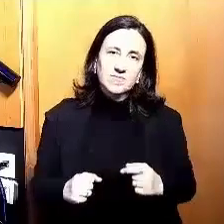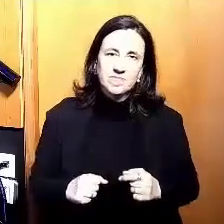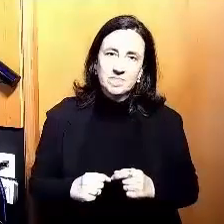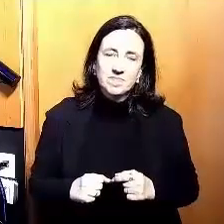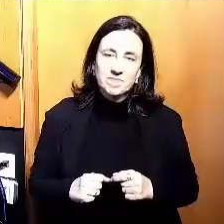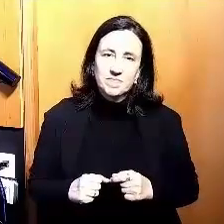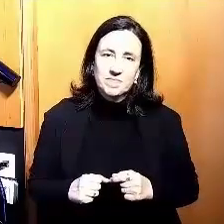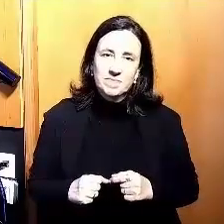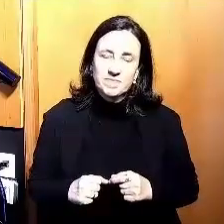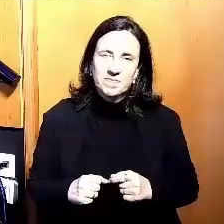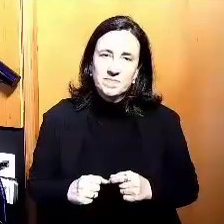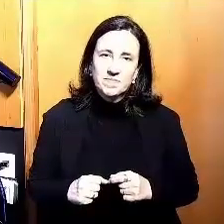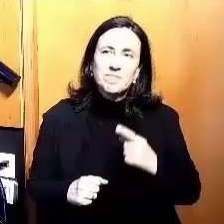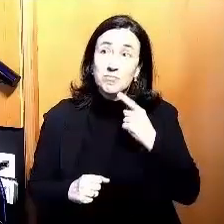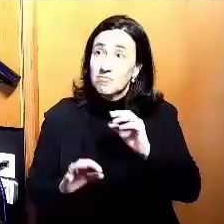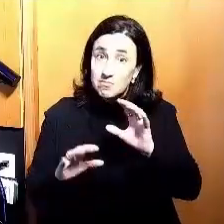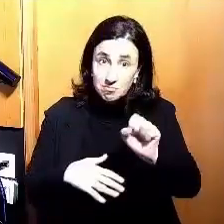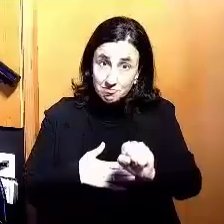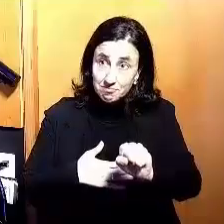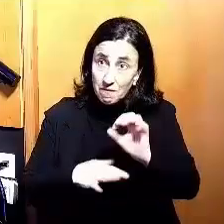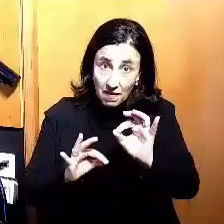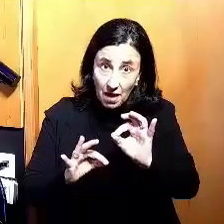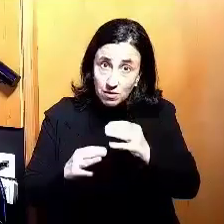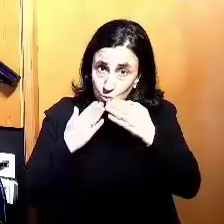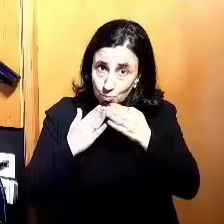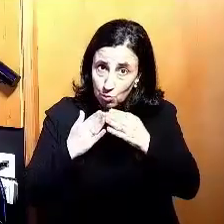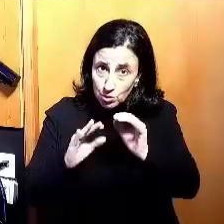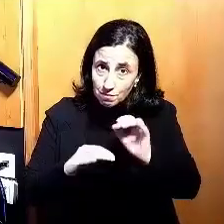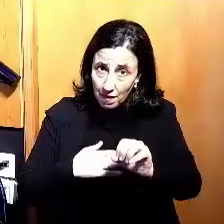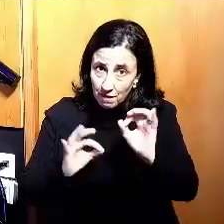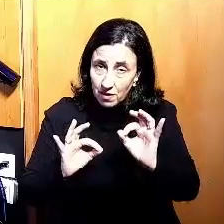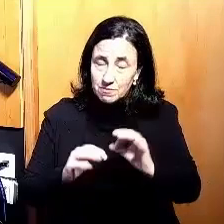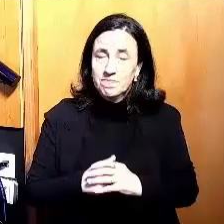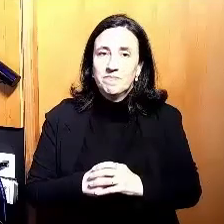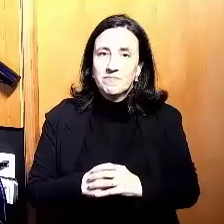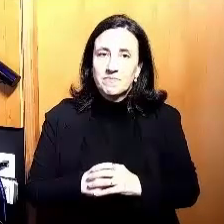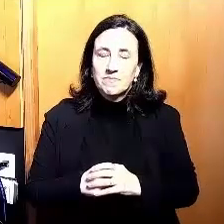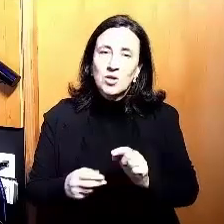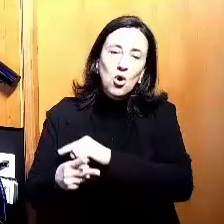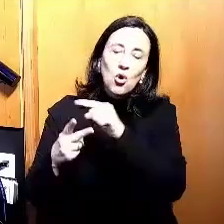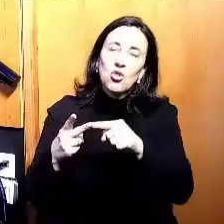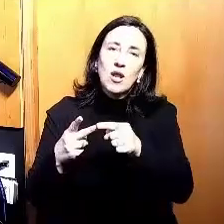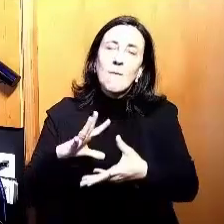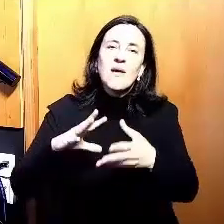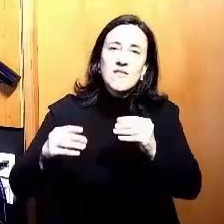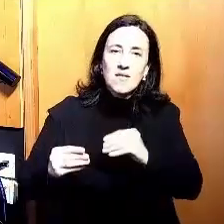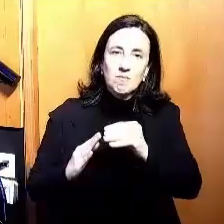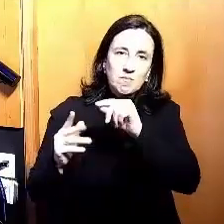Bien. Era para confirmar, en serio, no era bullying, quería entender. ¿Qué otras medidas?